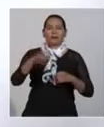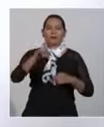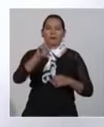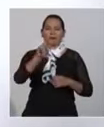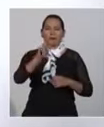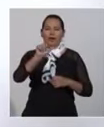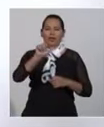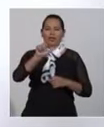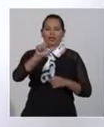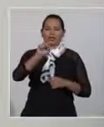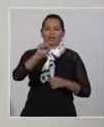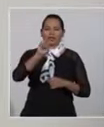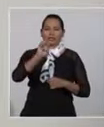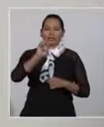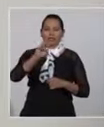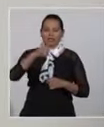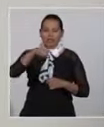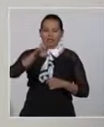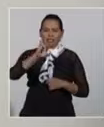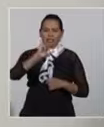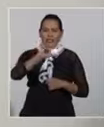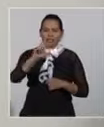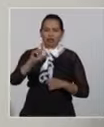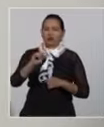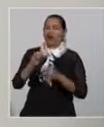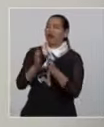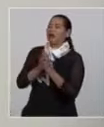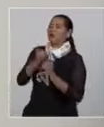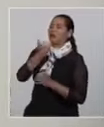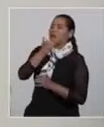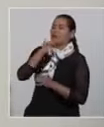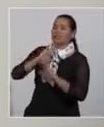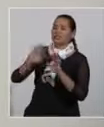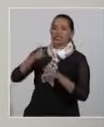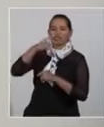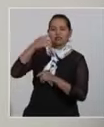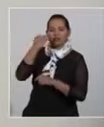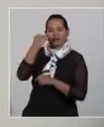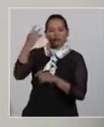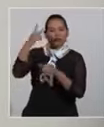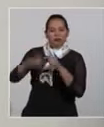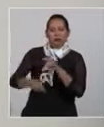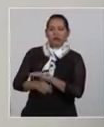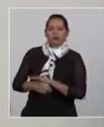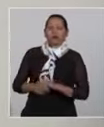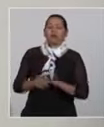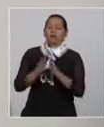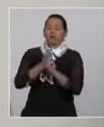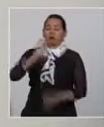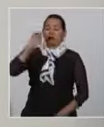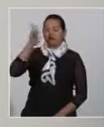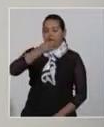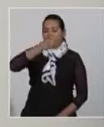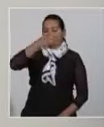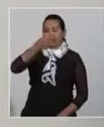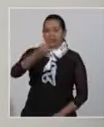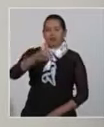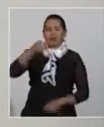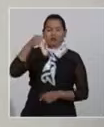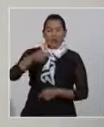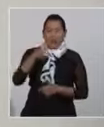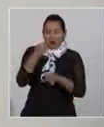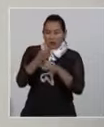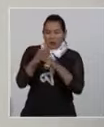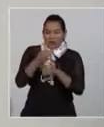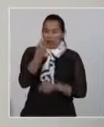voy a... Candidato, se terminó su tiempo. Les quiero recordar que en esta ronda de réplicas tienen un